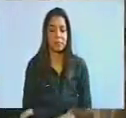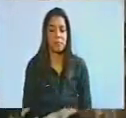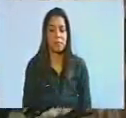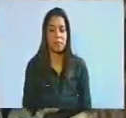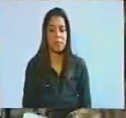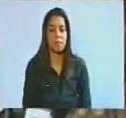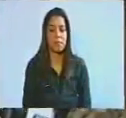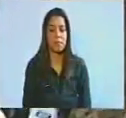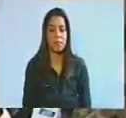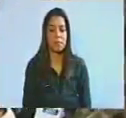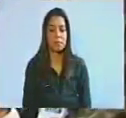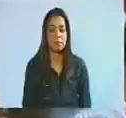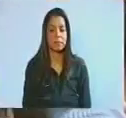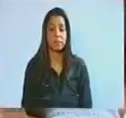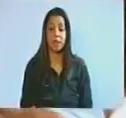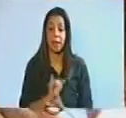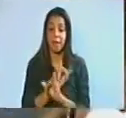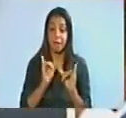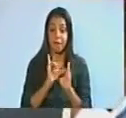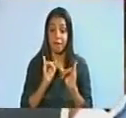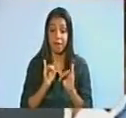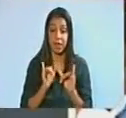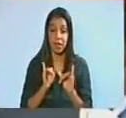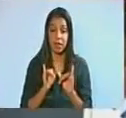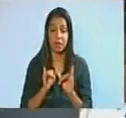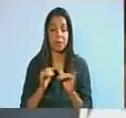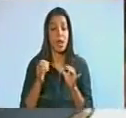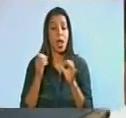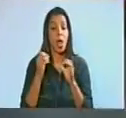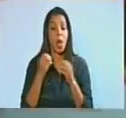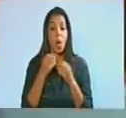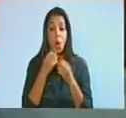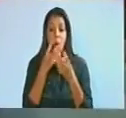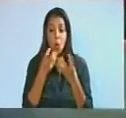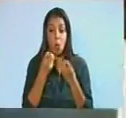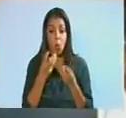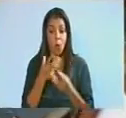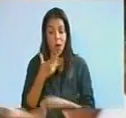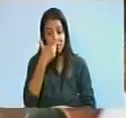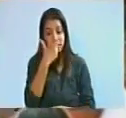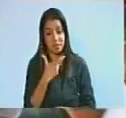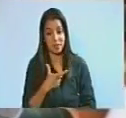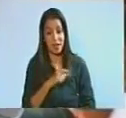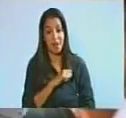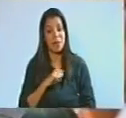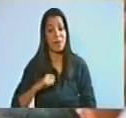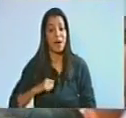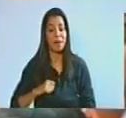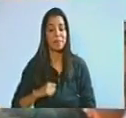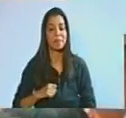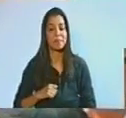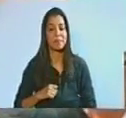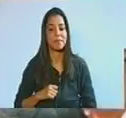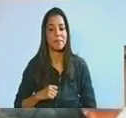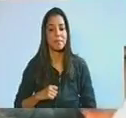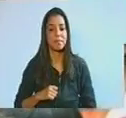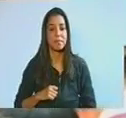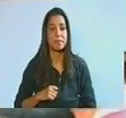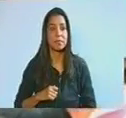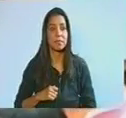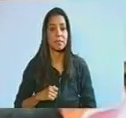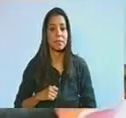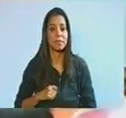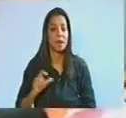Y para concluir, les quiero echar un cuentico personal. Como yo andaba tan asustada